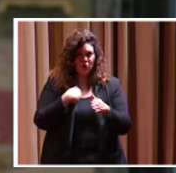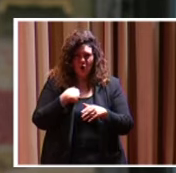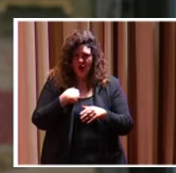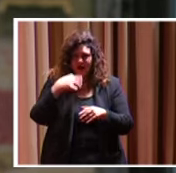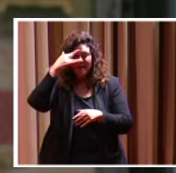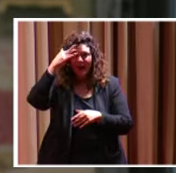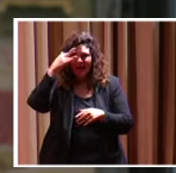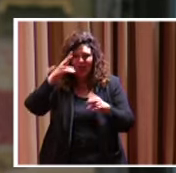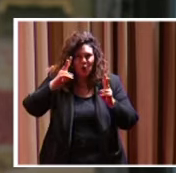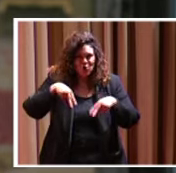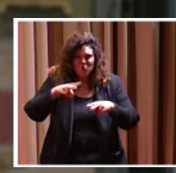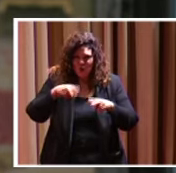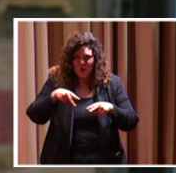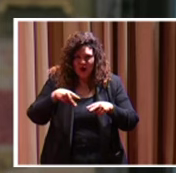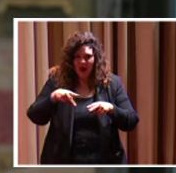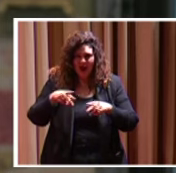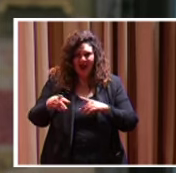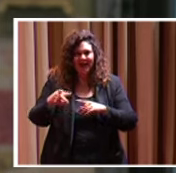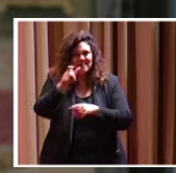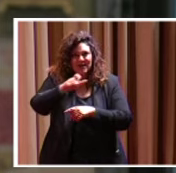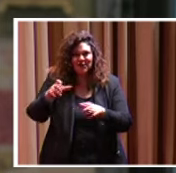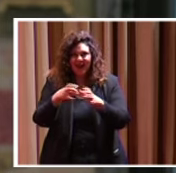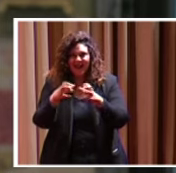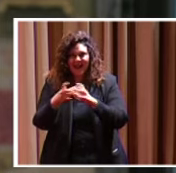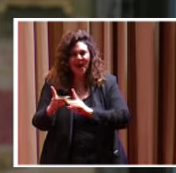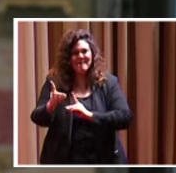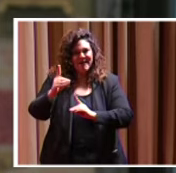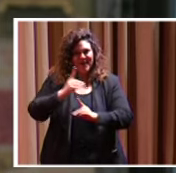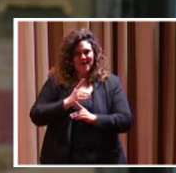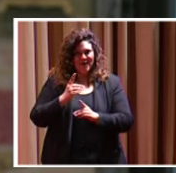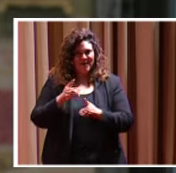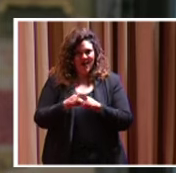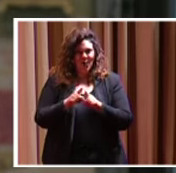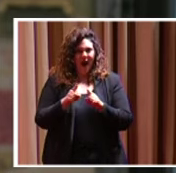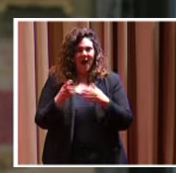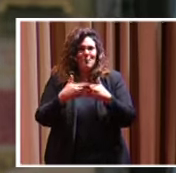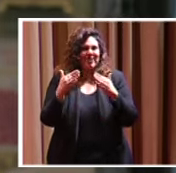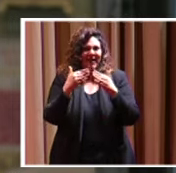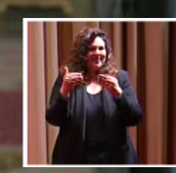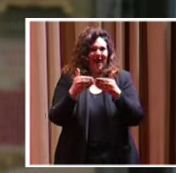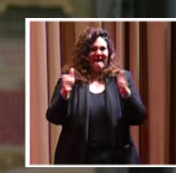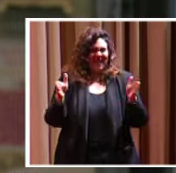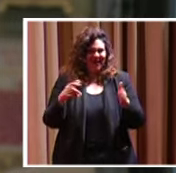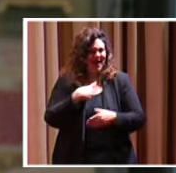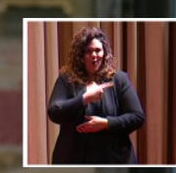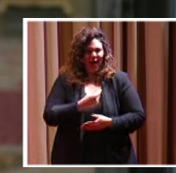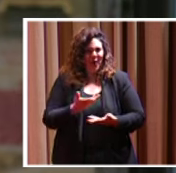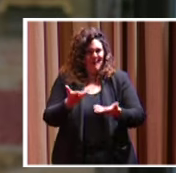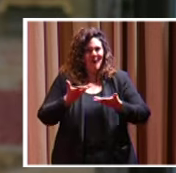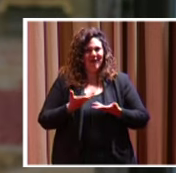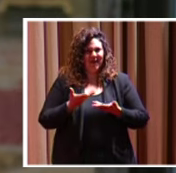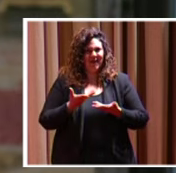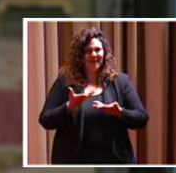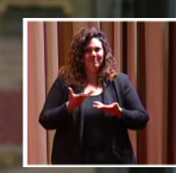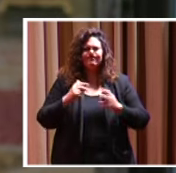imaginé que en correspondencia los granadinos me iban a abrir las puertas de su casa y sobre todo su corazón.